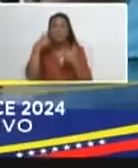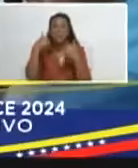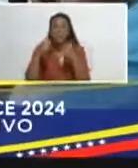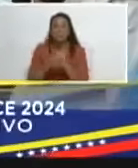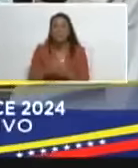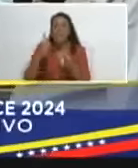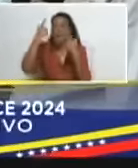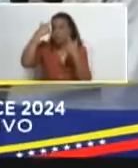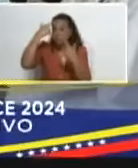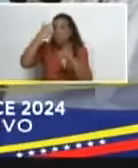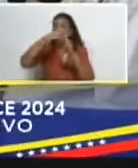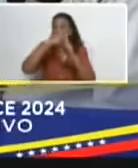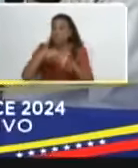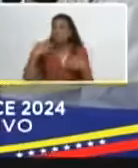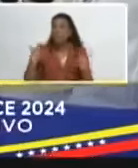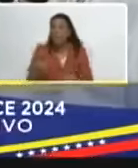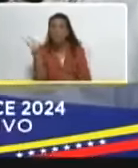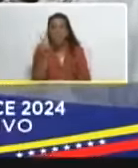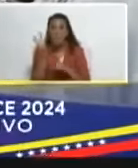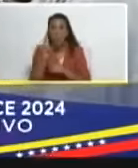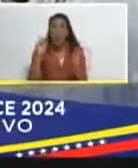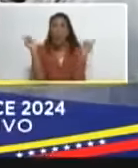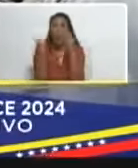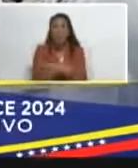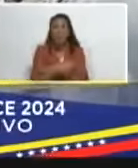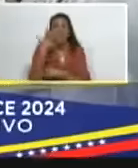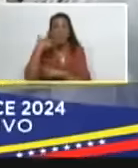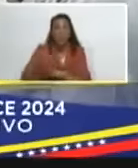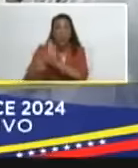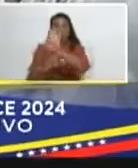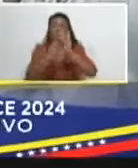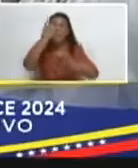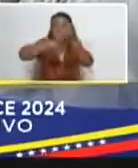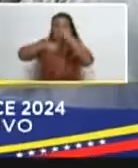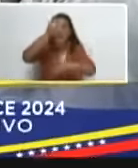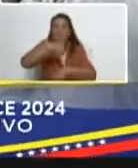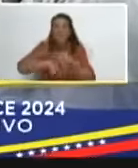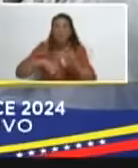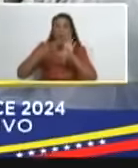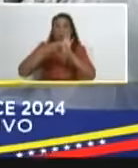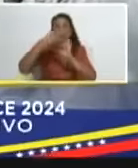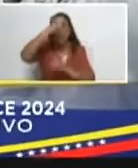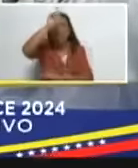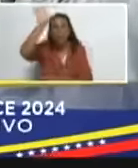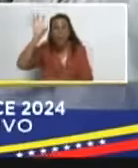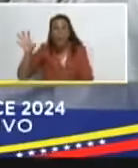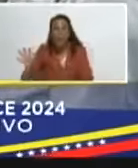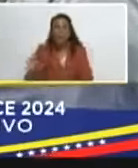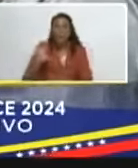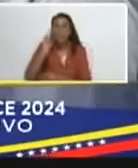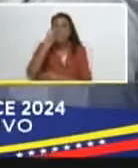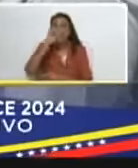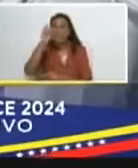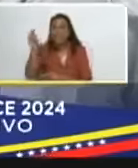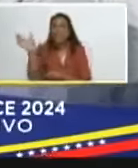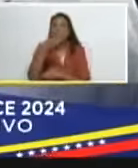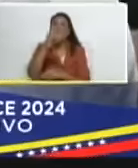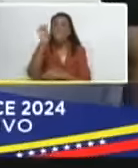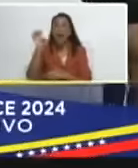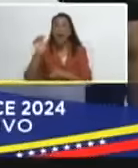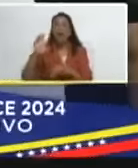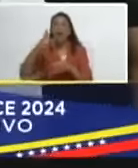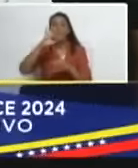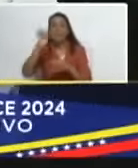Saquen la cuenta. Y Venezuela se va a convertir y se está convirtiendo en gran exportadora del pepino de mar y de la